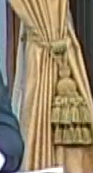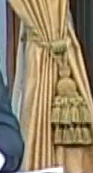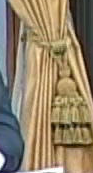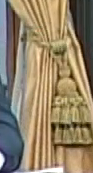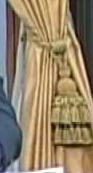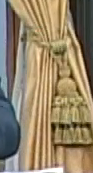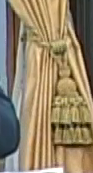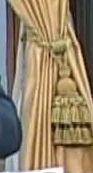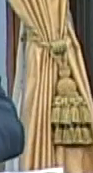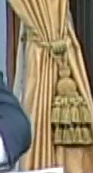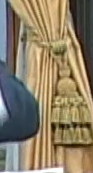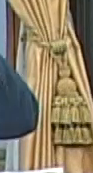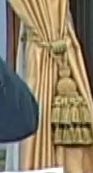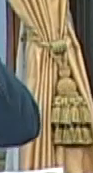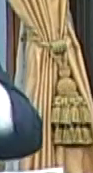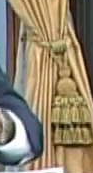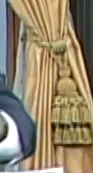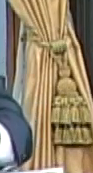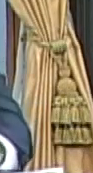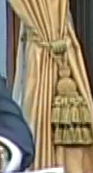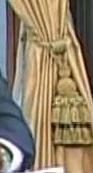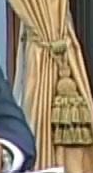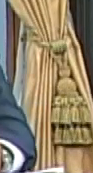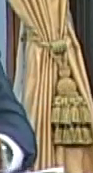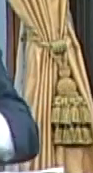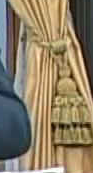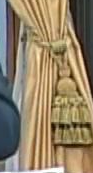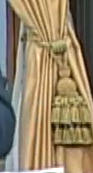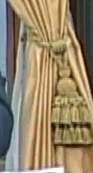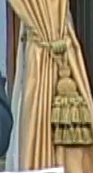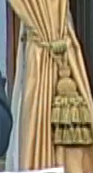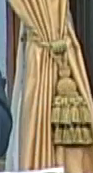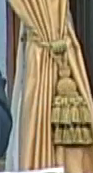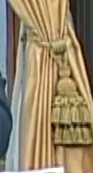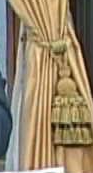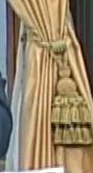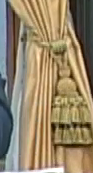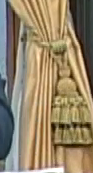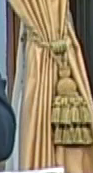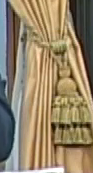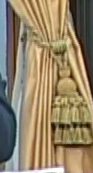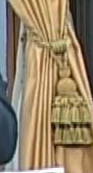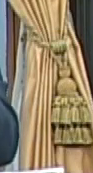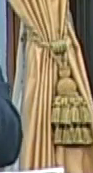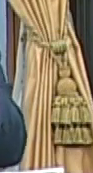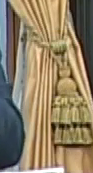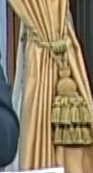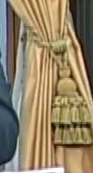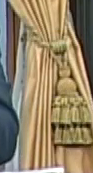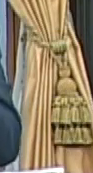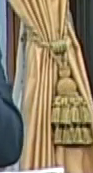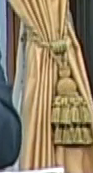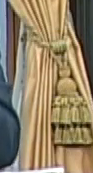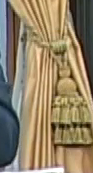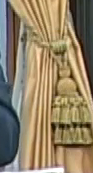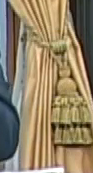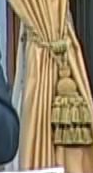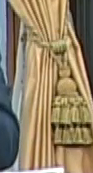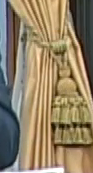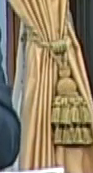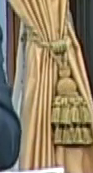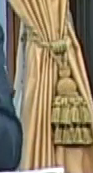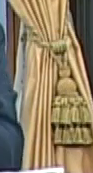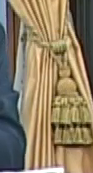defenderlos, pido a los empresarios respetarlos y seguir. Miren, nosotros hemos establecido un mecanismo para